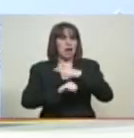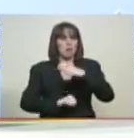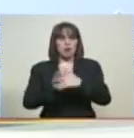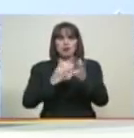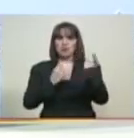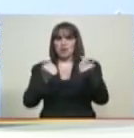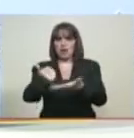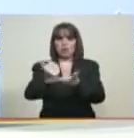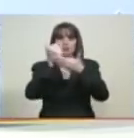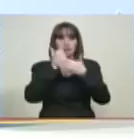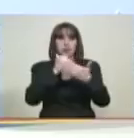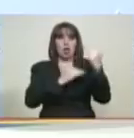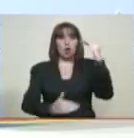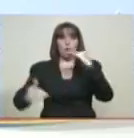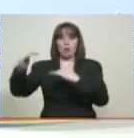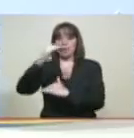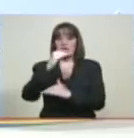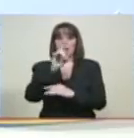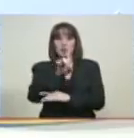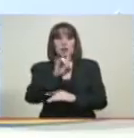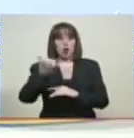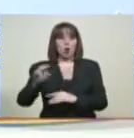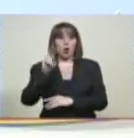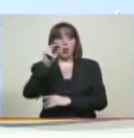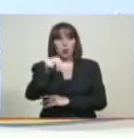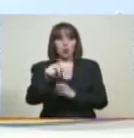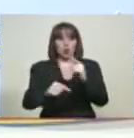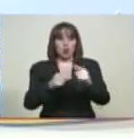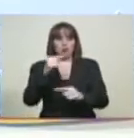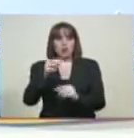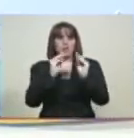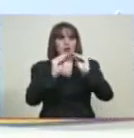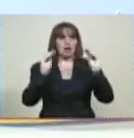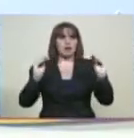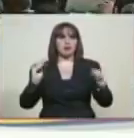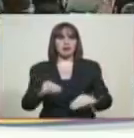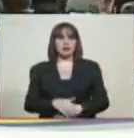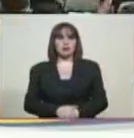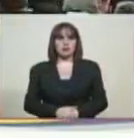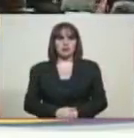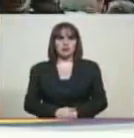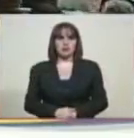que voy a aumentar a partir del primero de junio mañana anunció